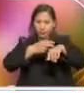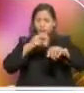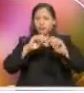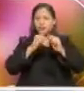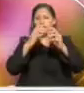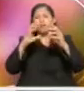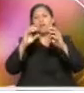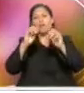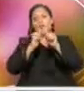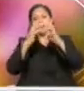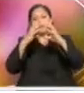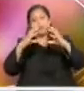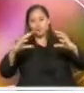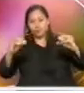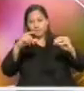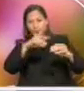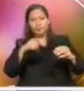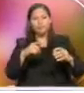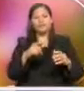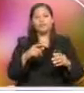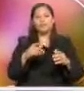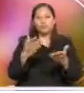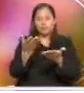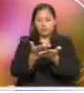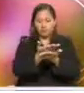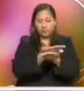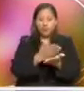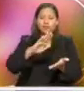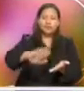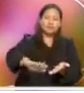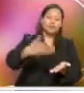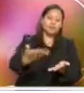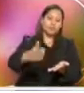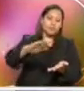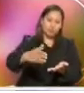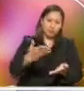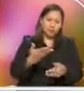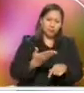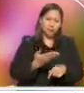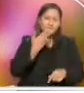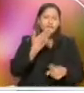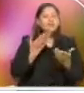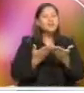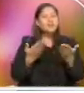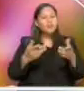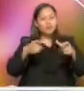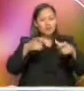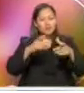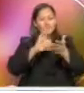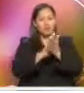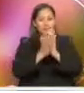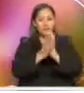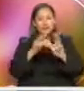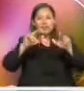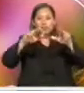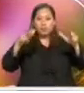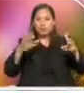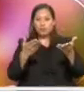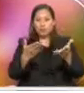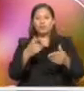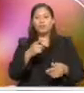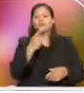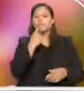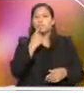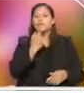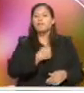sea. Sí. Lo rebanan, le dan una tostadita y queda muy bien. Si no, estas tostadas que hay ahora que son de tortilla y son horneadas, Y son sanas